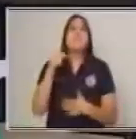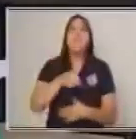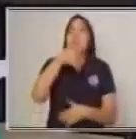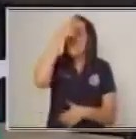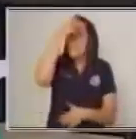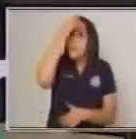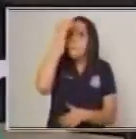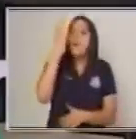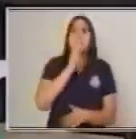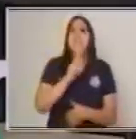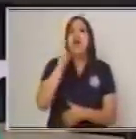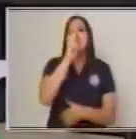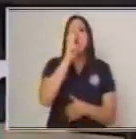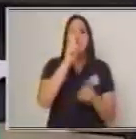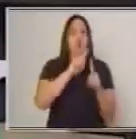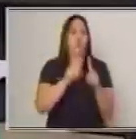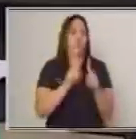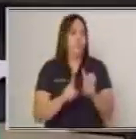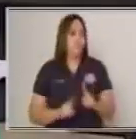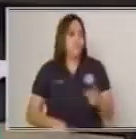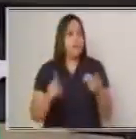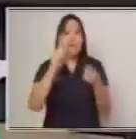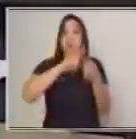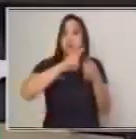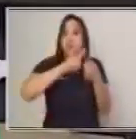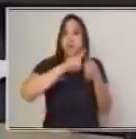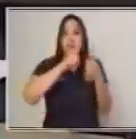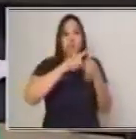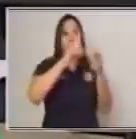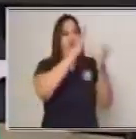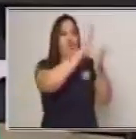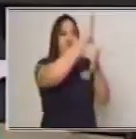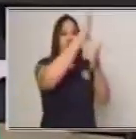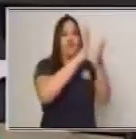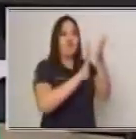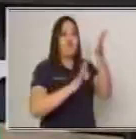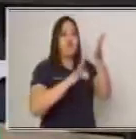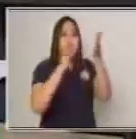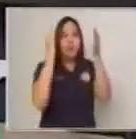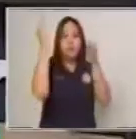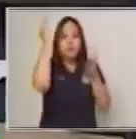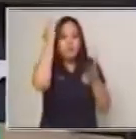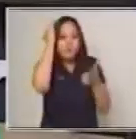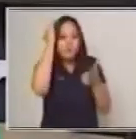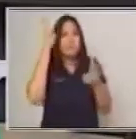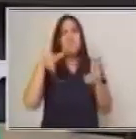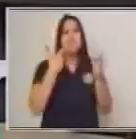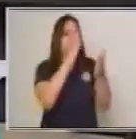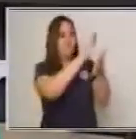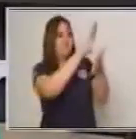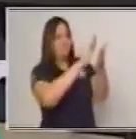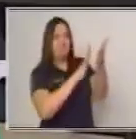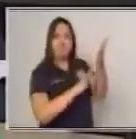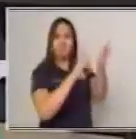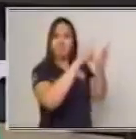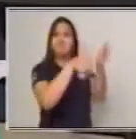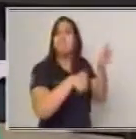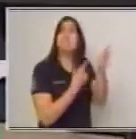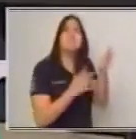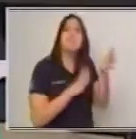dos estrategias. La primera es un mapa mental. Este mapa mental vamos a